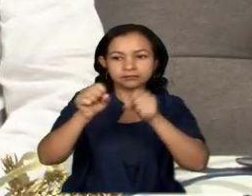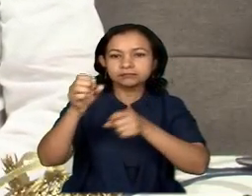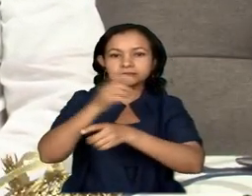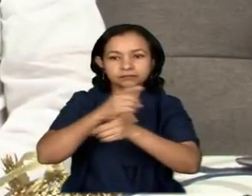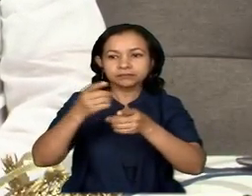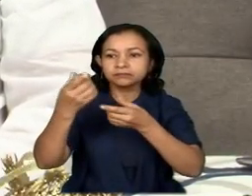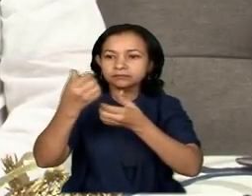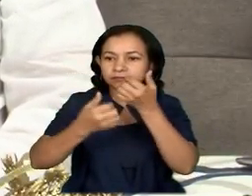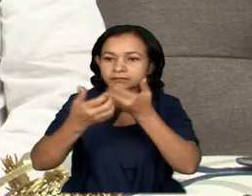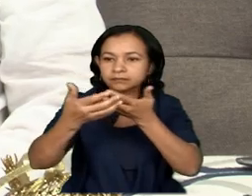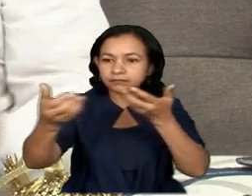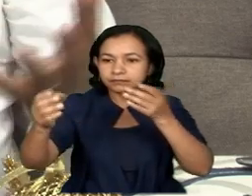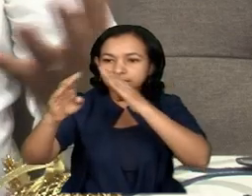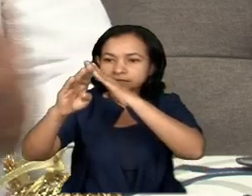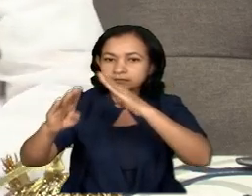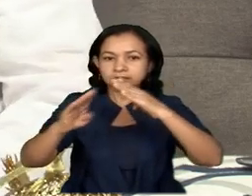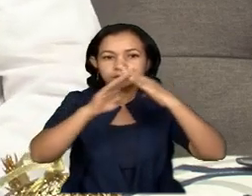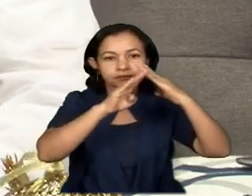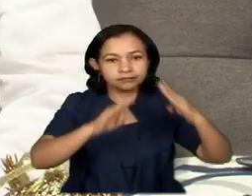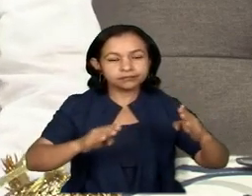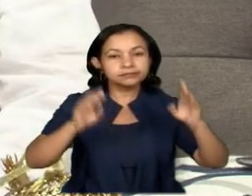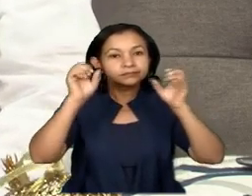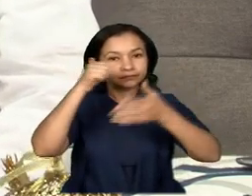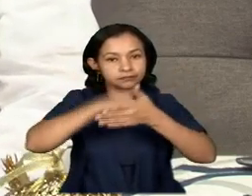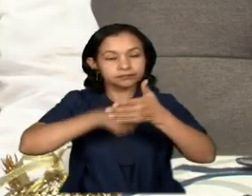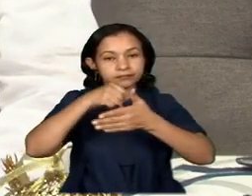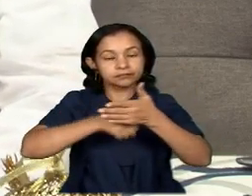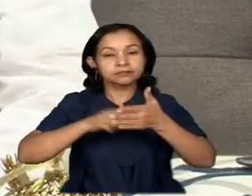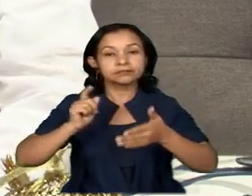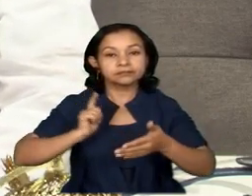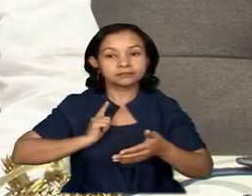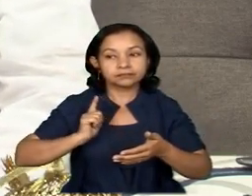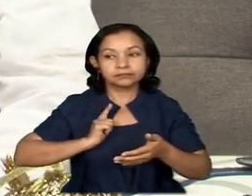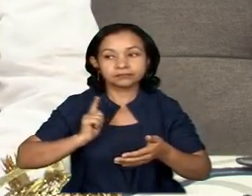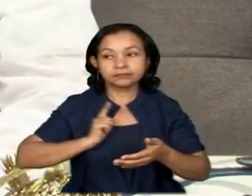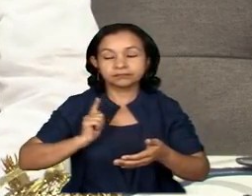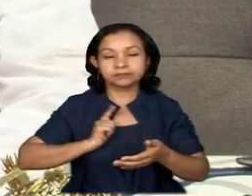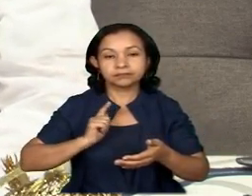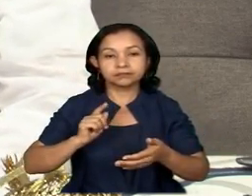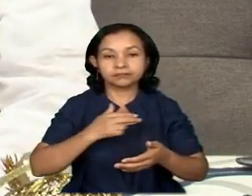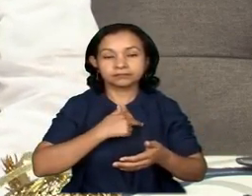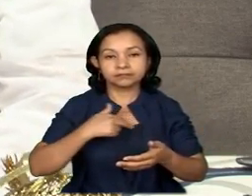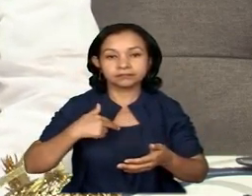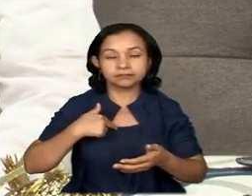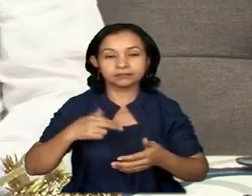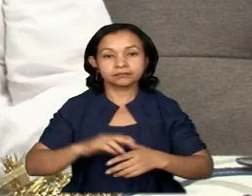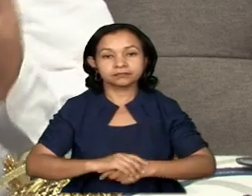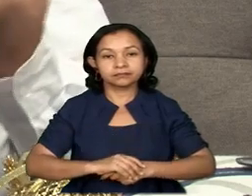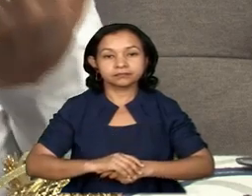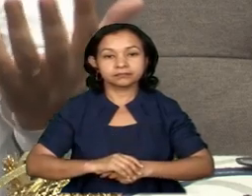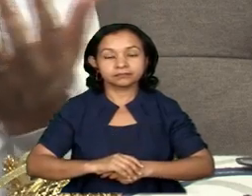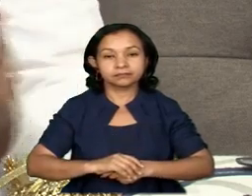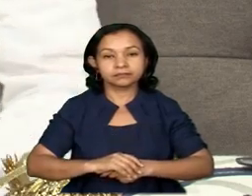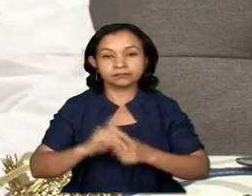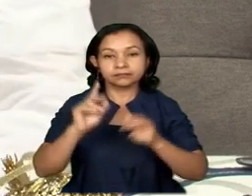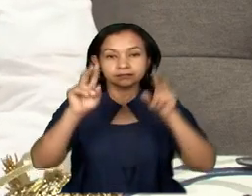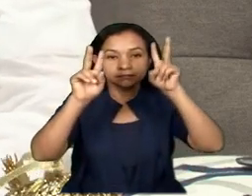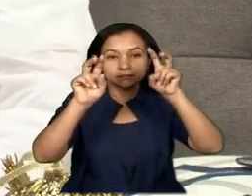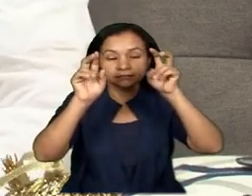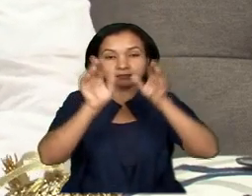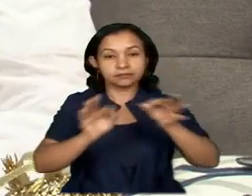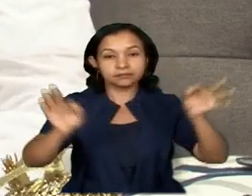salidas. Es un desafío enorme que lo estamos también poniendo entre los temas a